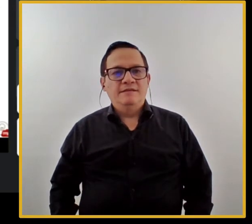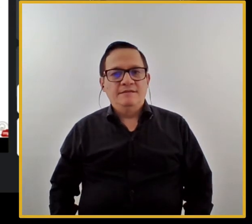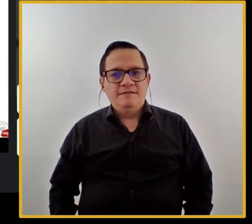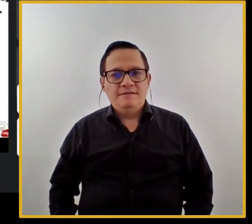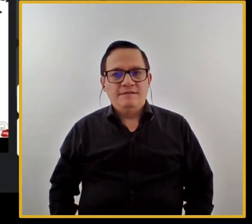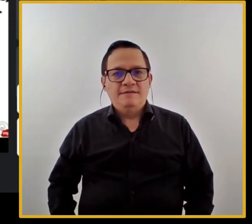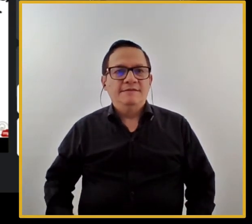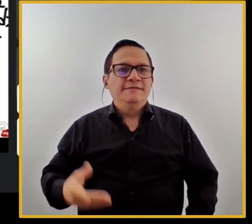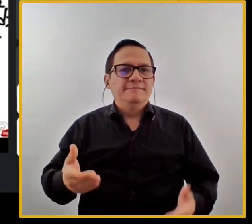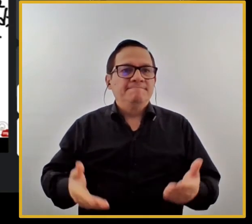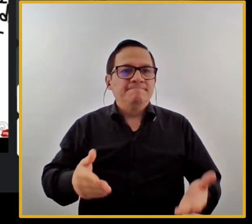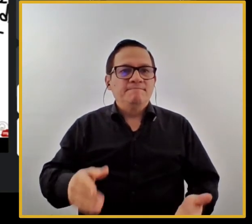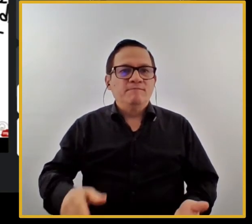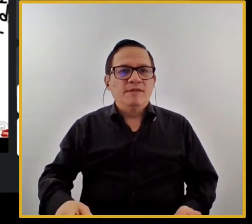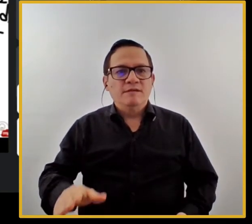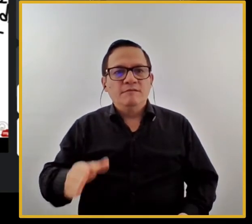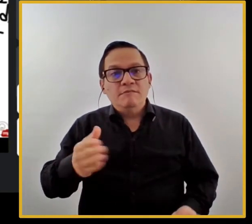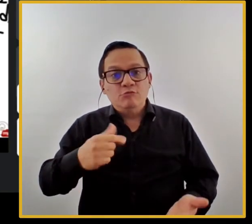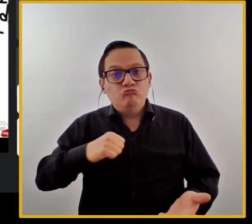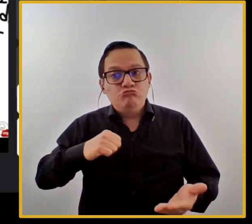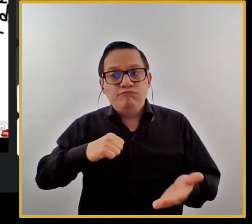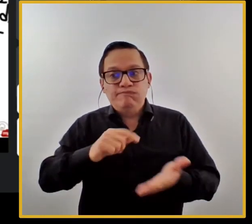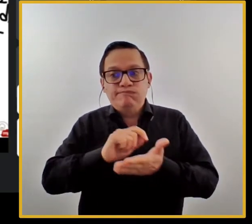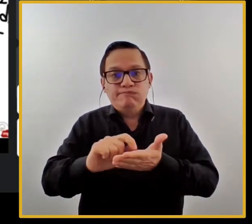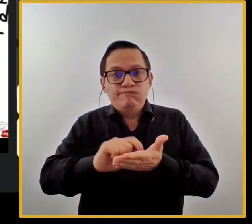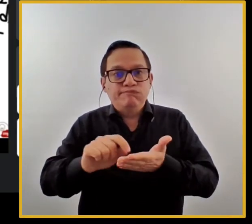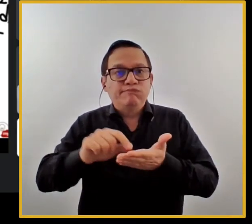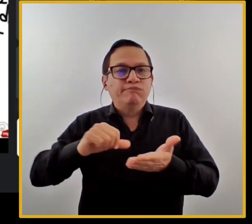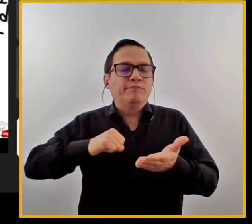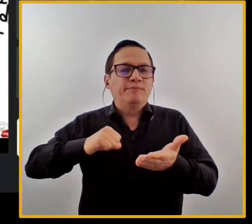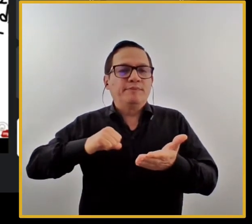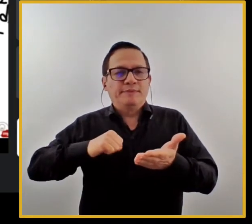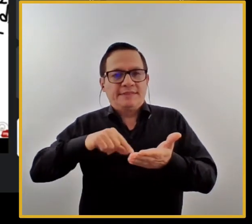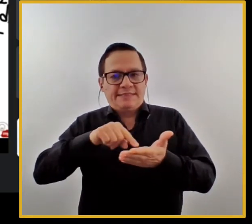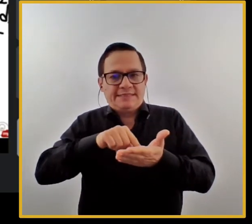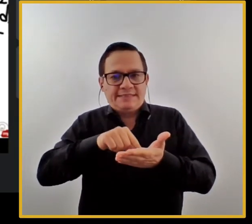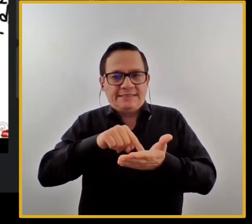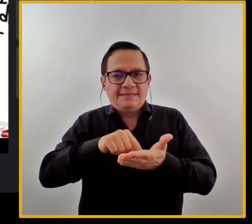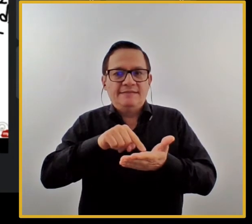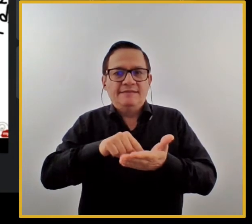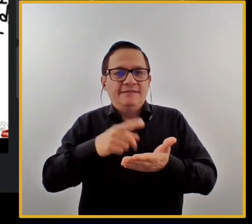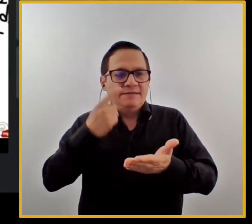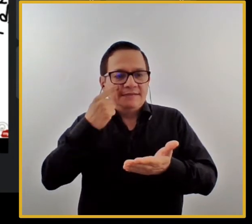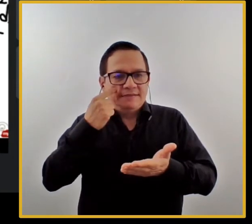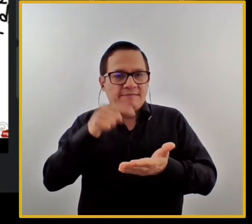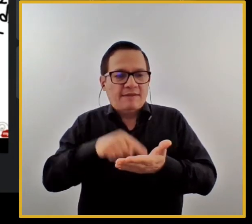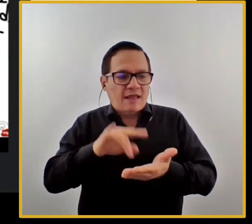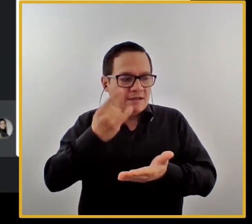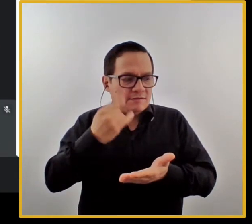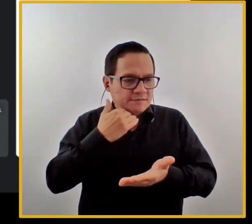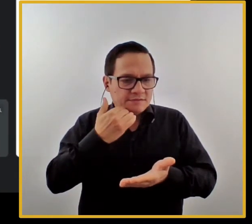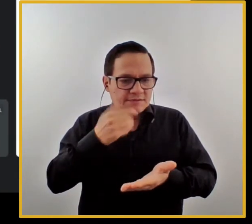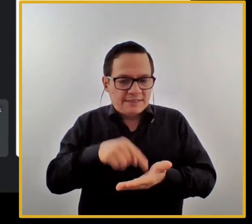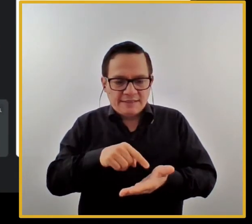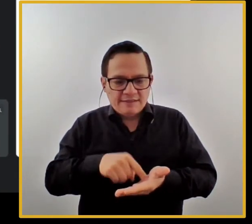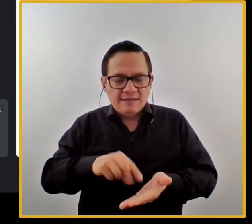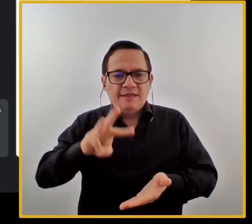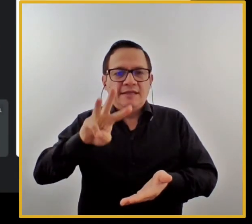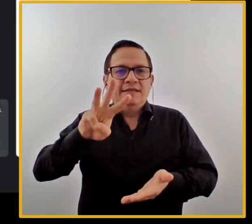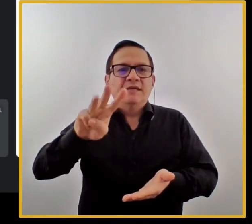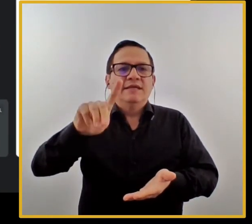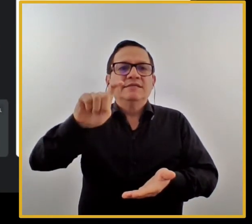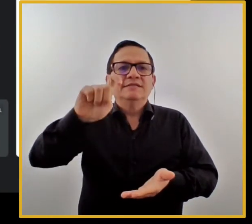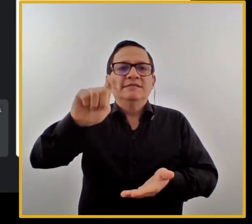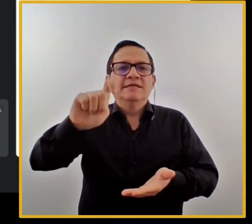Sí, yo lo estaba multiplicando con es que mire, como yo tengo acá, mírame acá, si de pronto es por ese lado. Tengo 3x